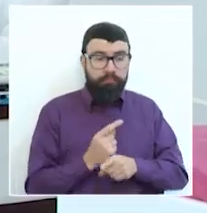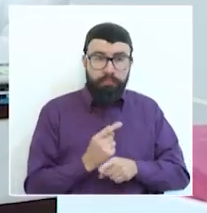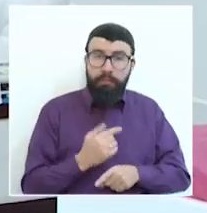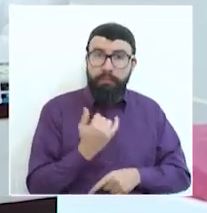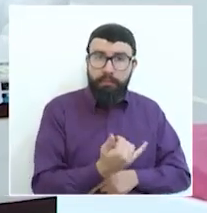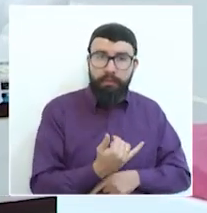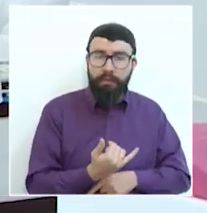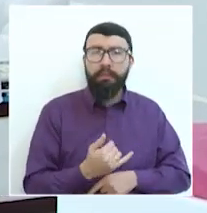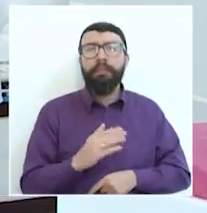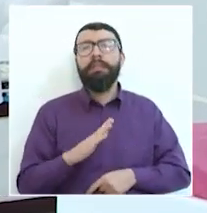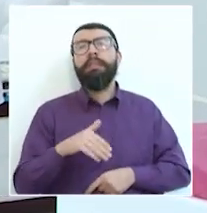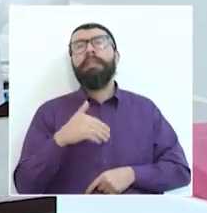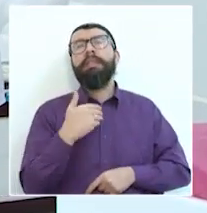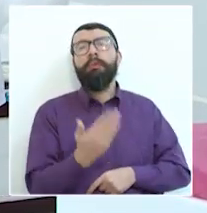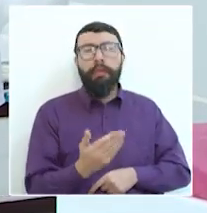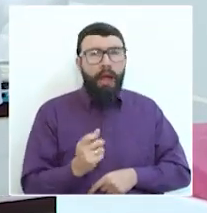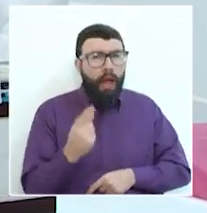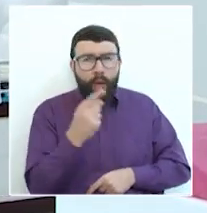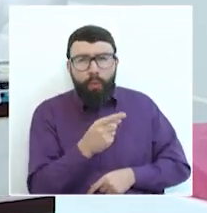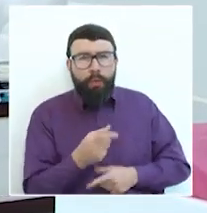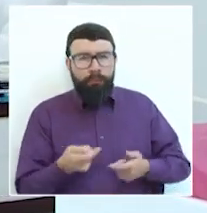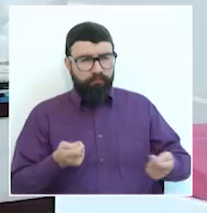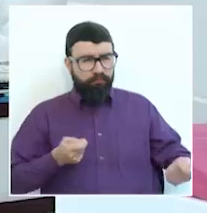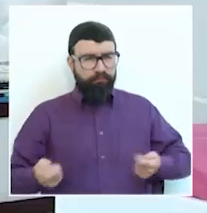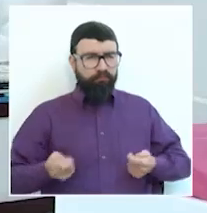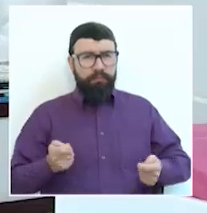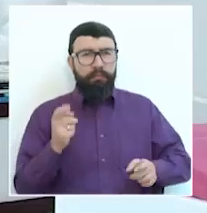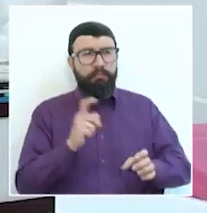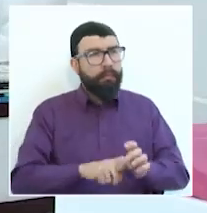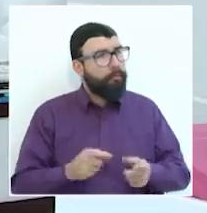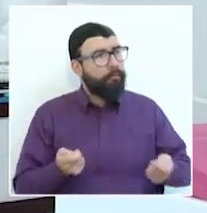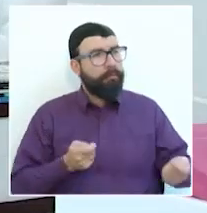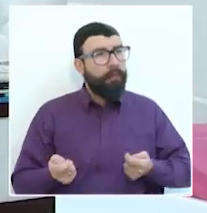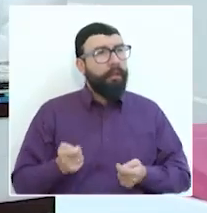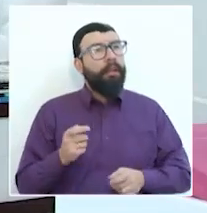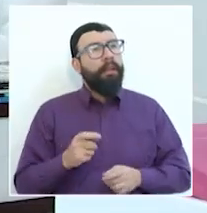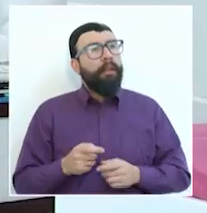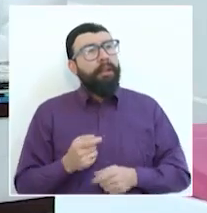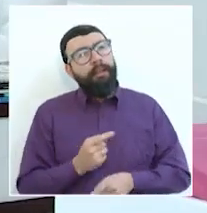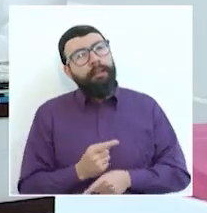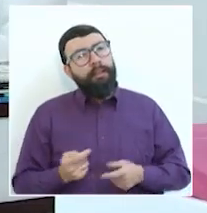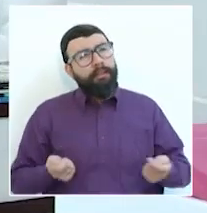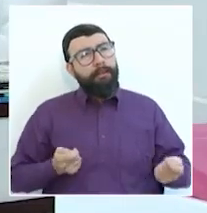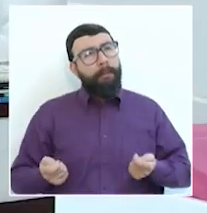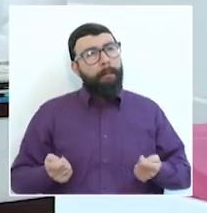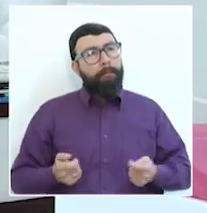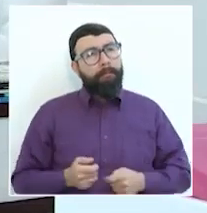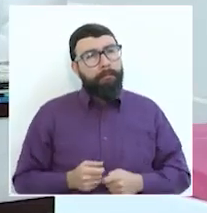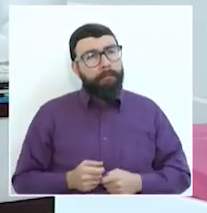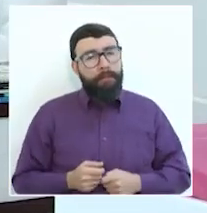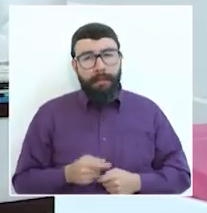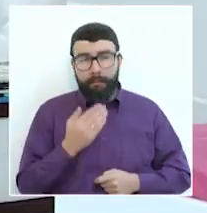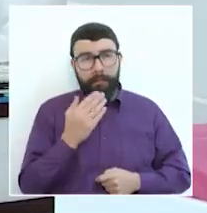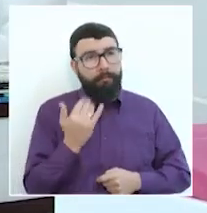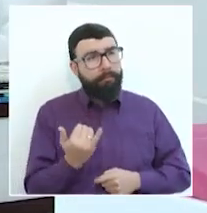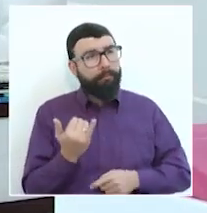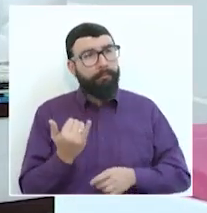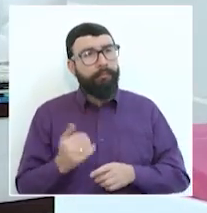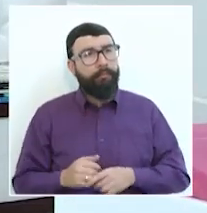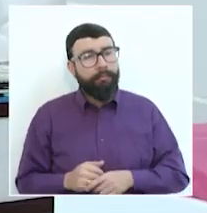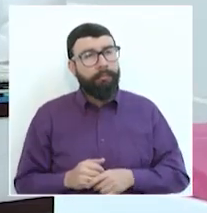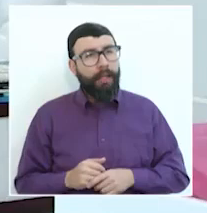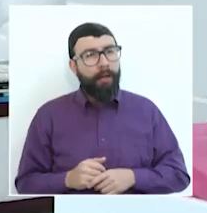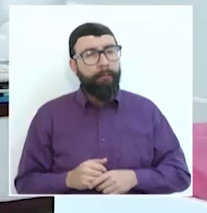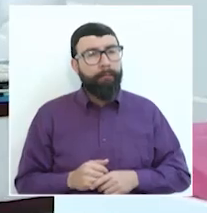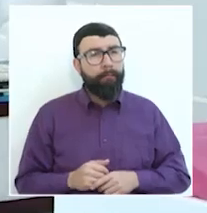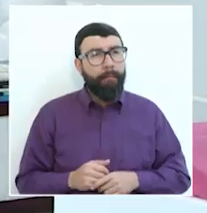podemos usar algún movimiento con unas bandas jalando ya sea aquí para atrás o haciendo barras.